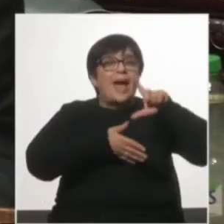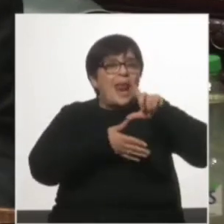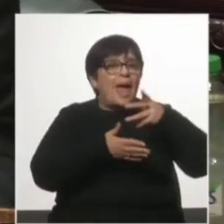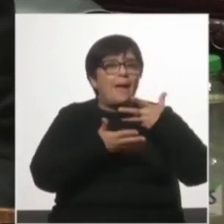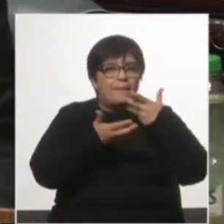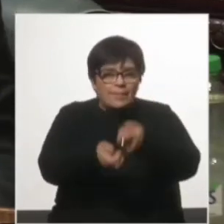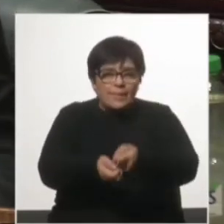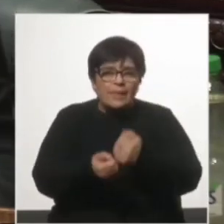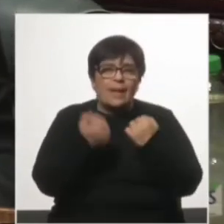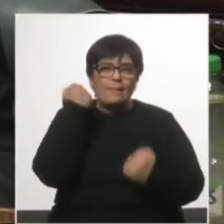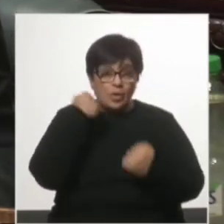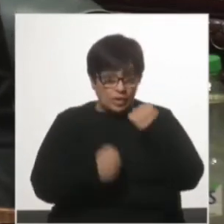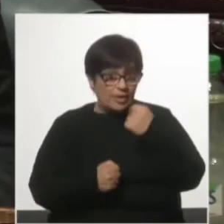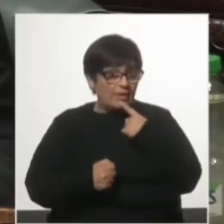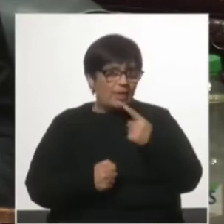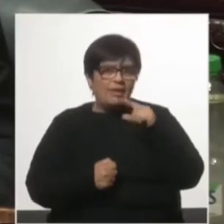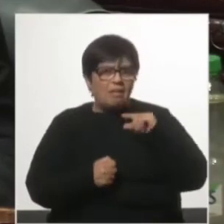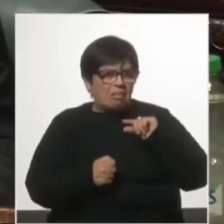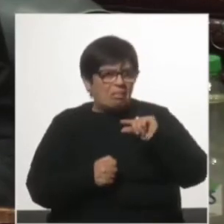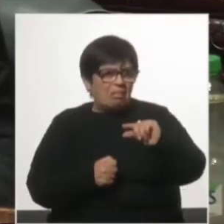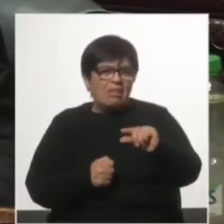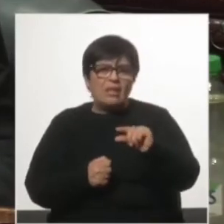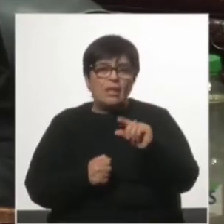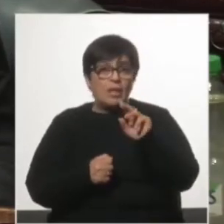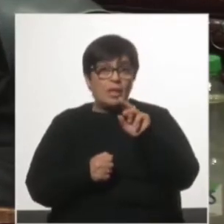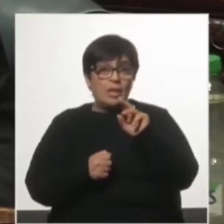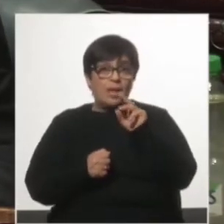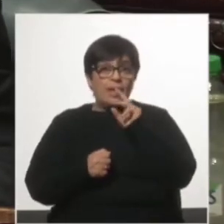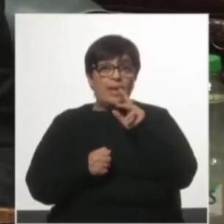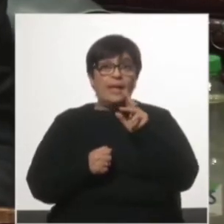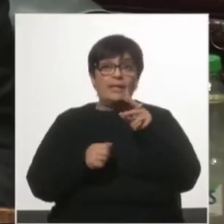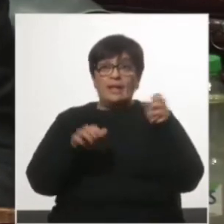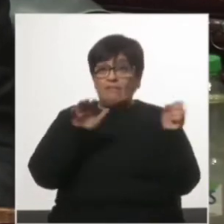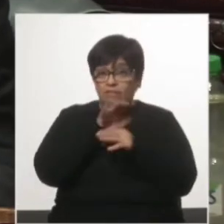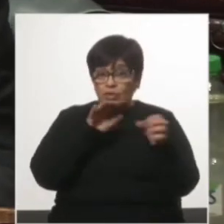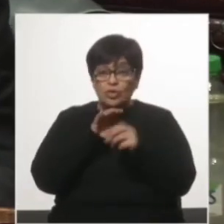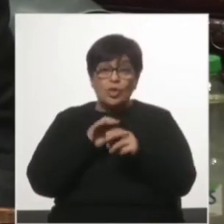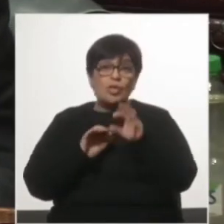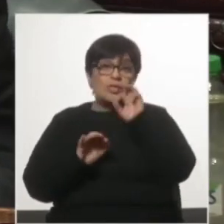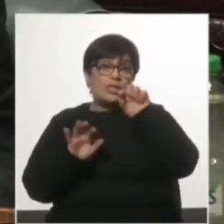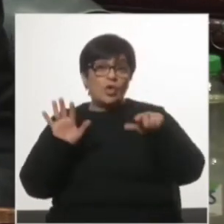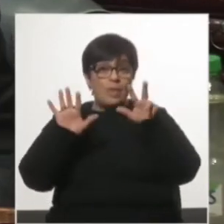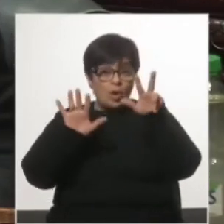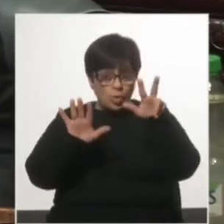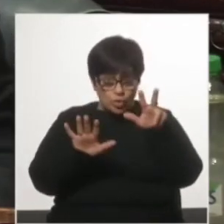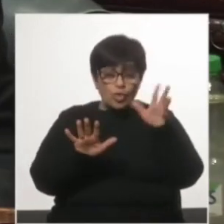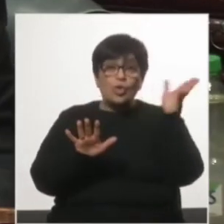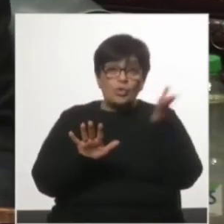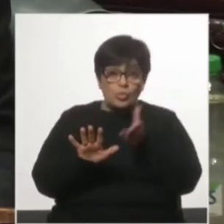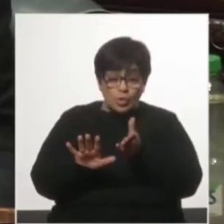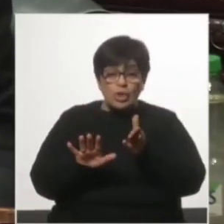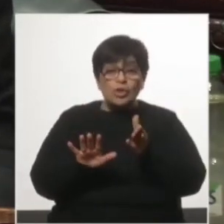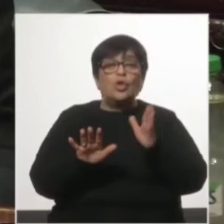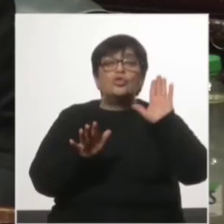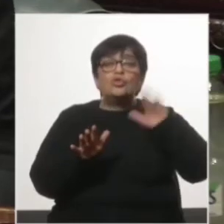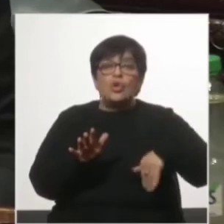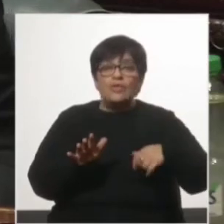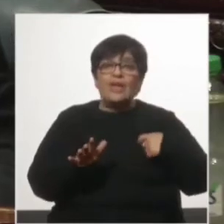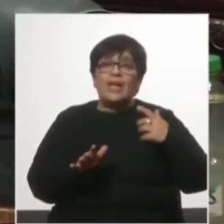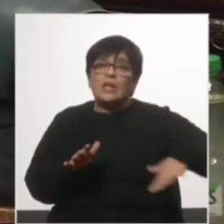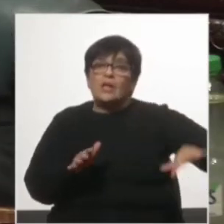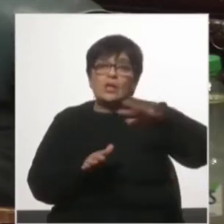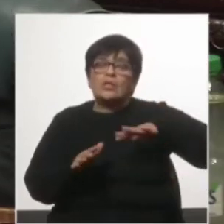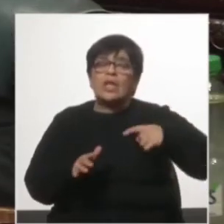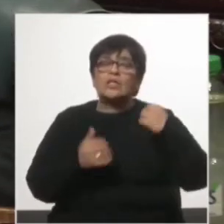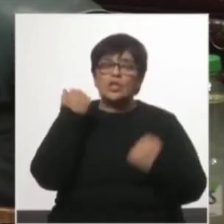el del Fondo Monetario, Uruguay, con un 0,8% del PBI volcado a temas sociales y económicos, estaba en el